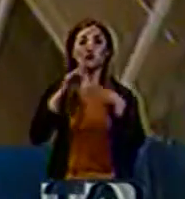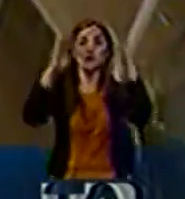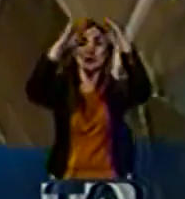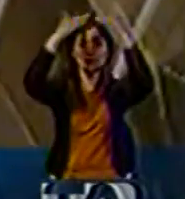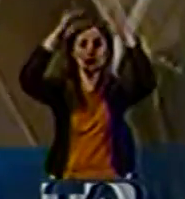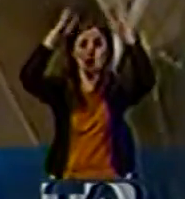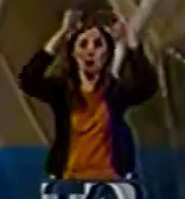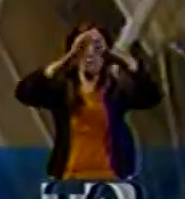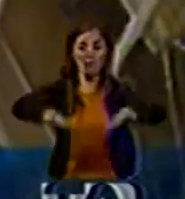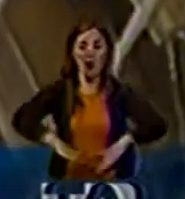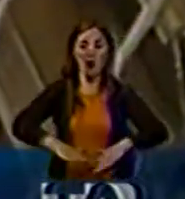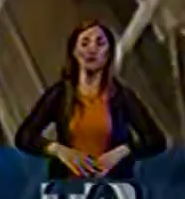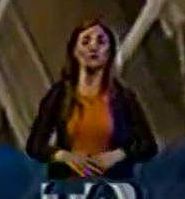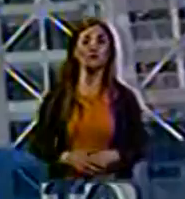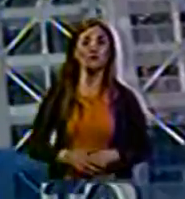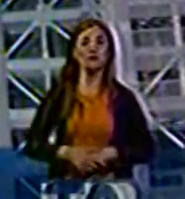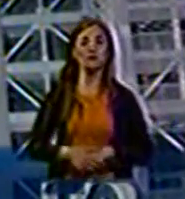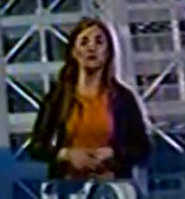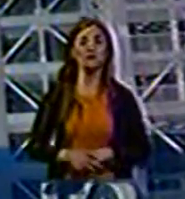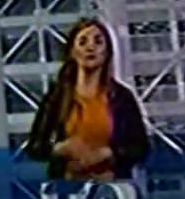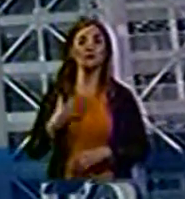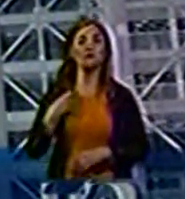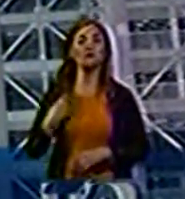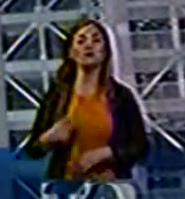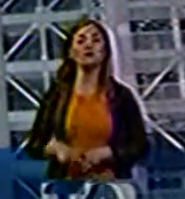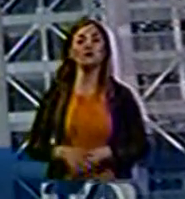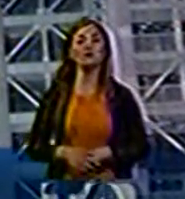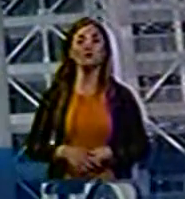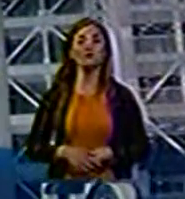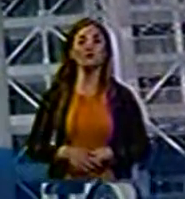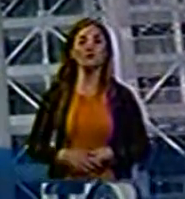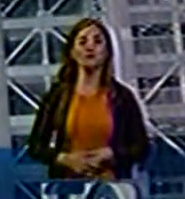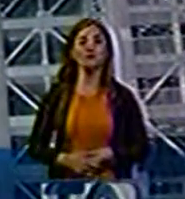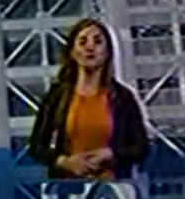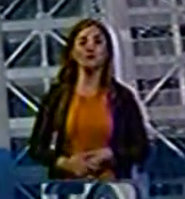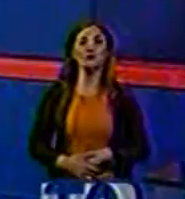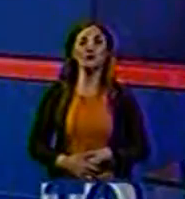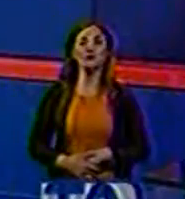parte del techo se cayó. En Quito, Nelson Carrera, 24 horas.